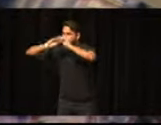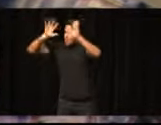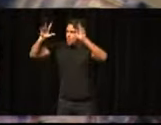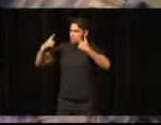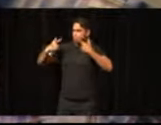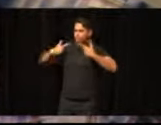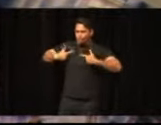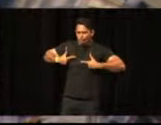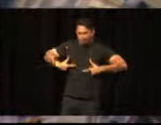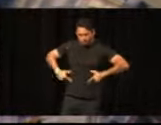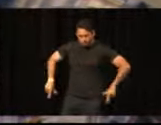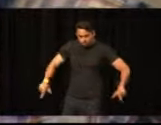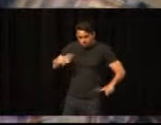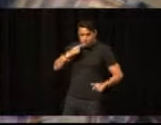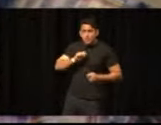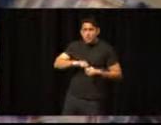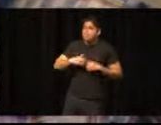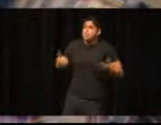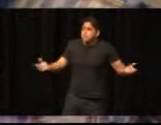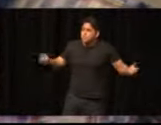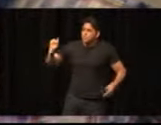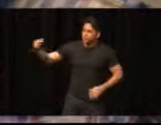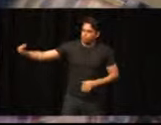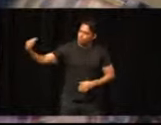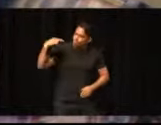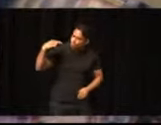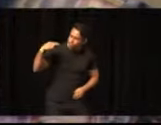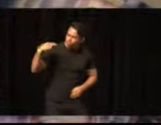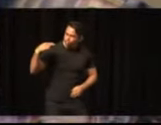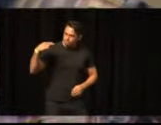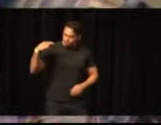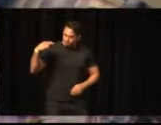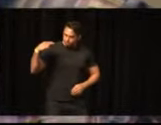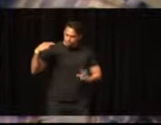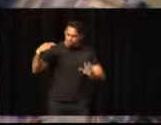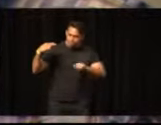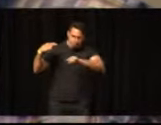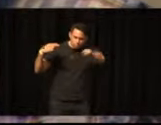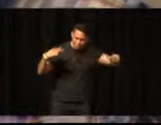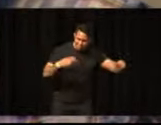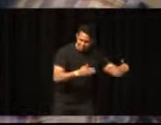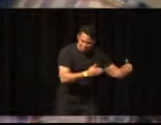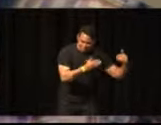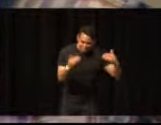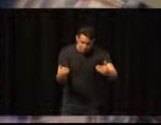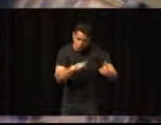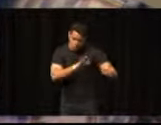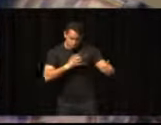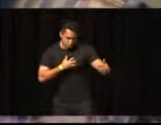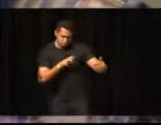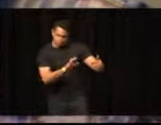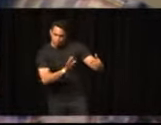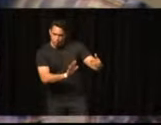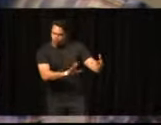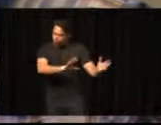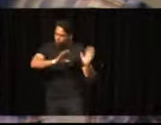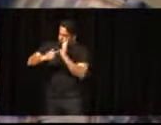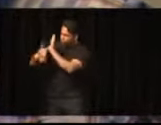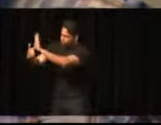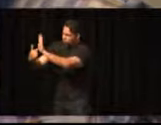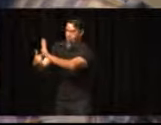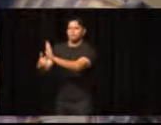claridad qué está siendo desarrollado. Cuando nosotros conseguimos ese tipo de acción, sin lugar a dudas,